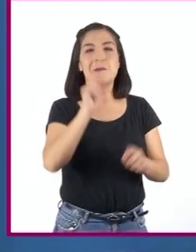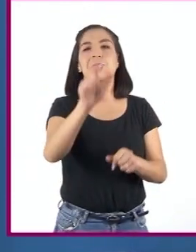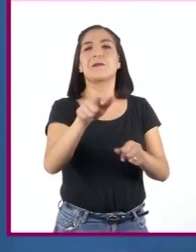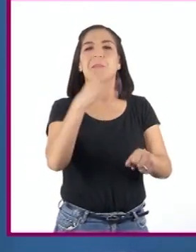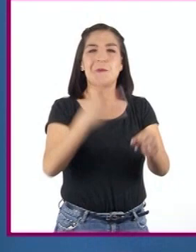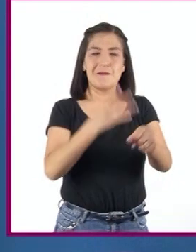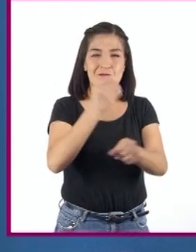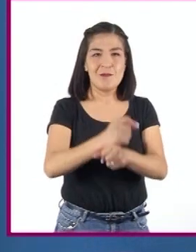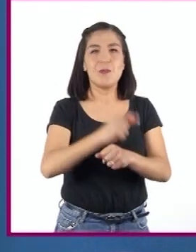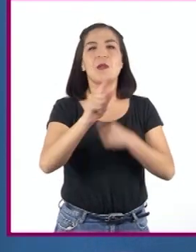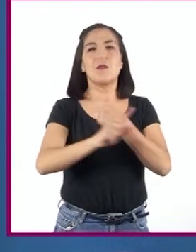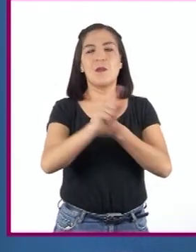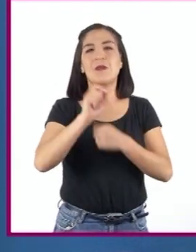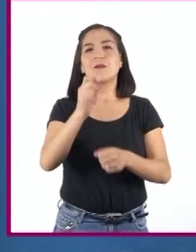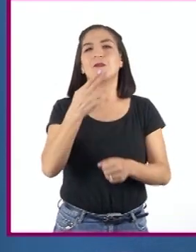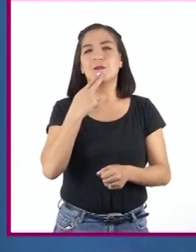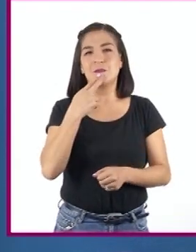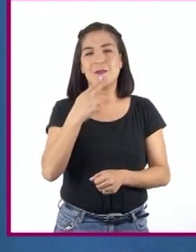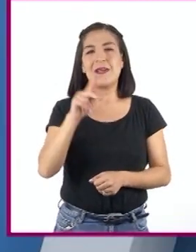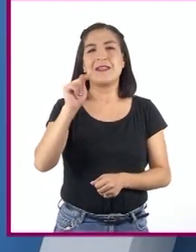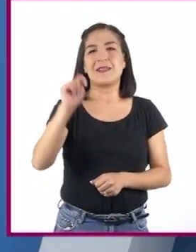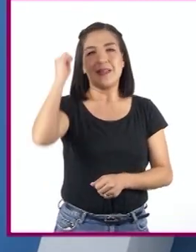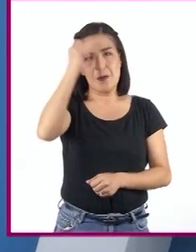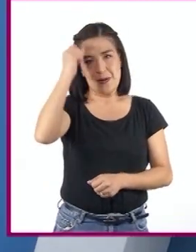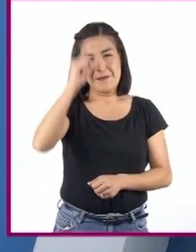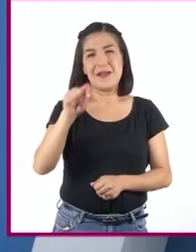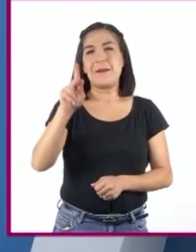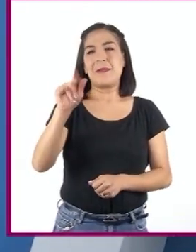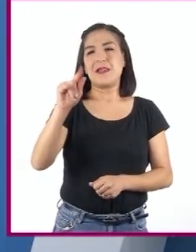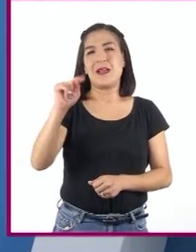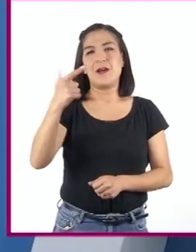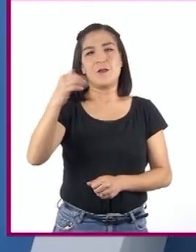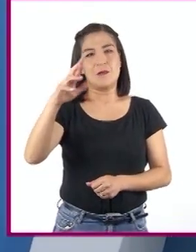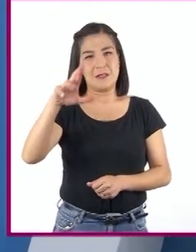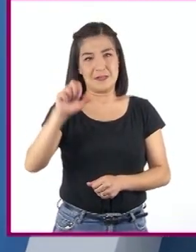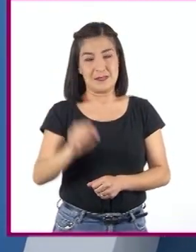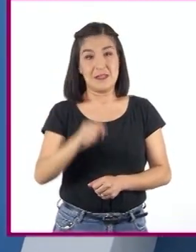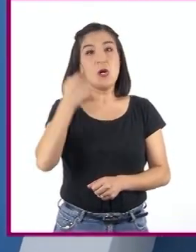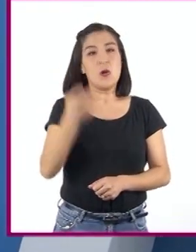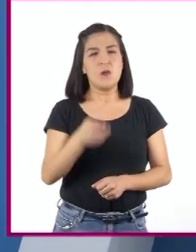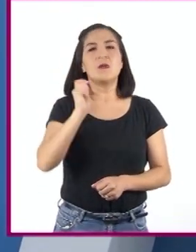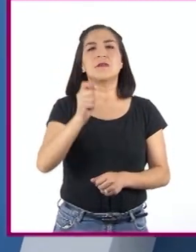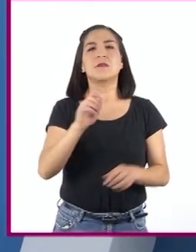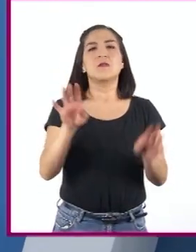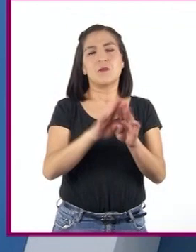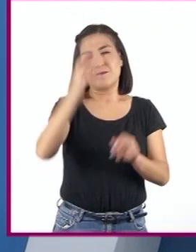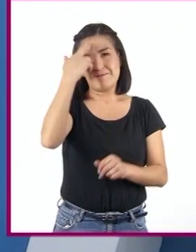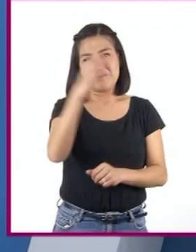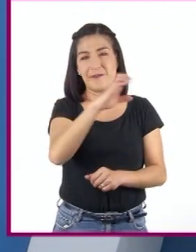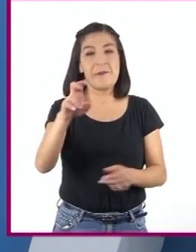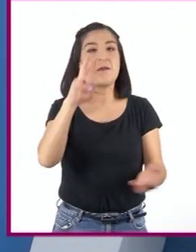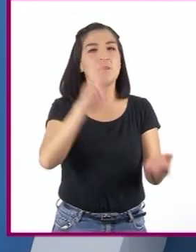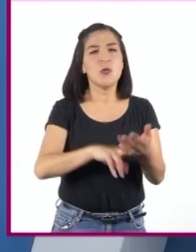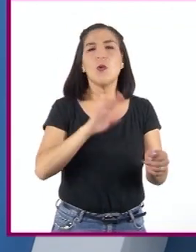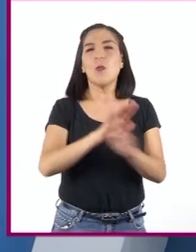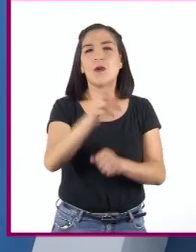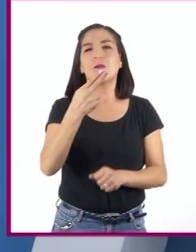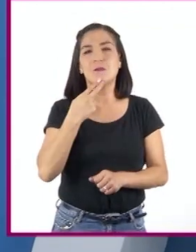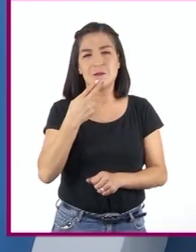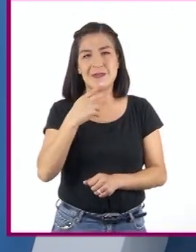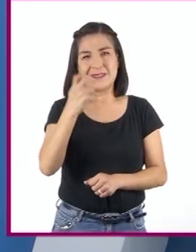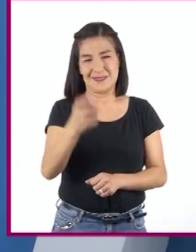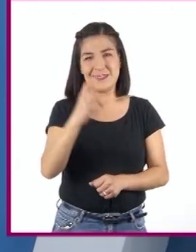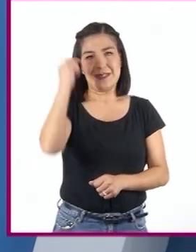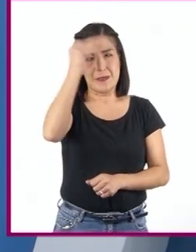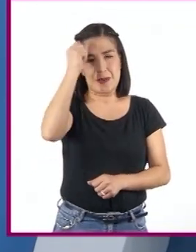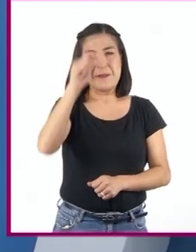que implican el uso del teorema de Pitágoras. En esta sesión tendremos la oportunidad de reconocer la valiosa utilidad del teorema de